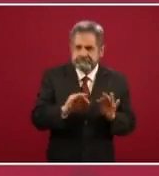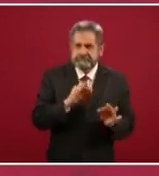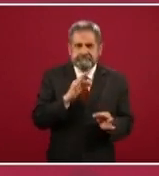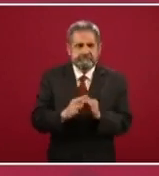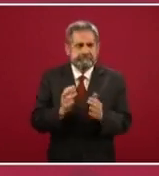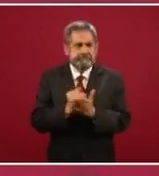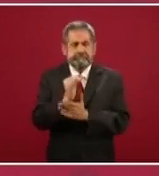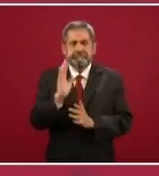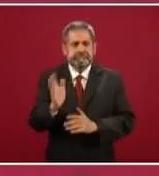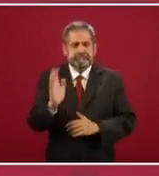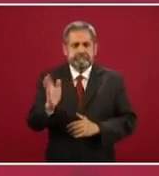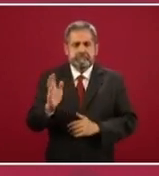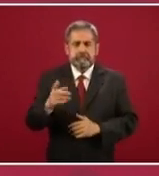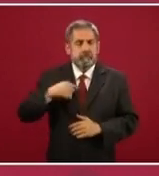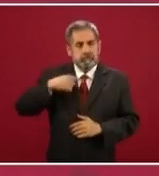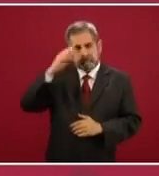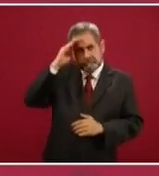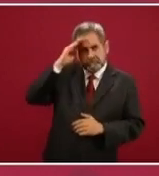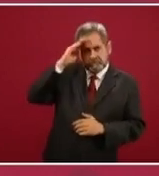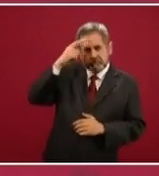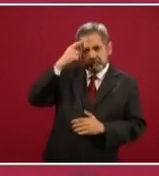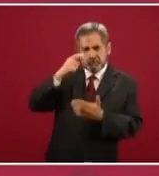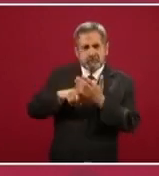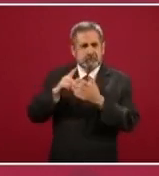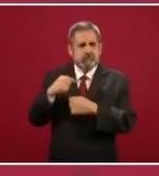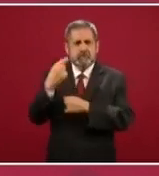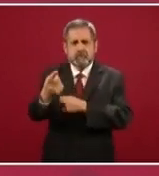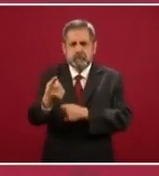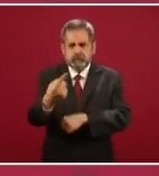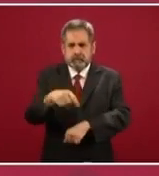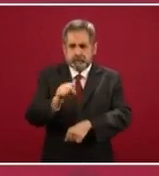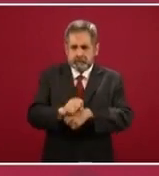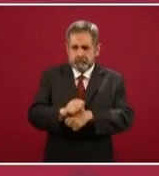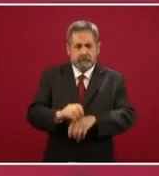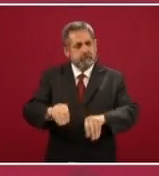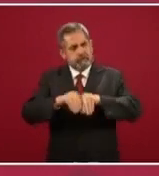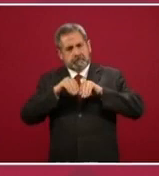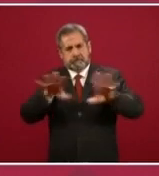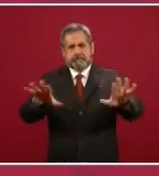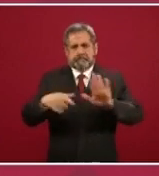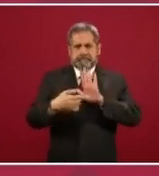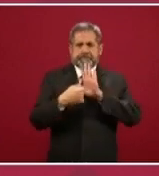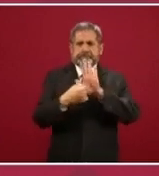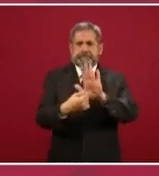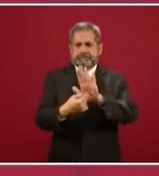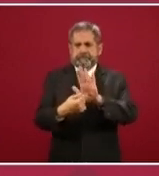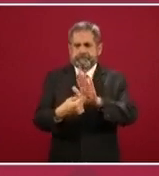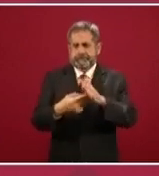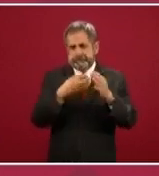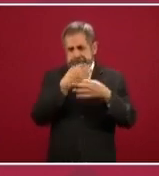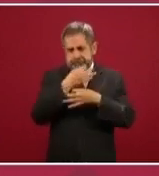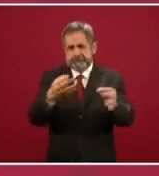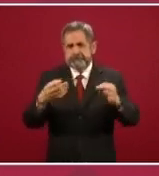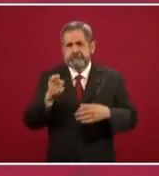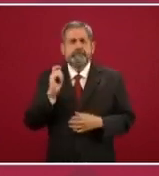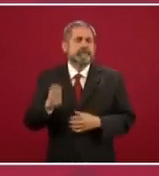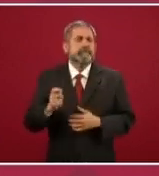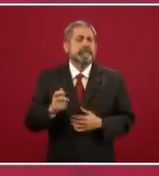que esperamos en la semana próxima ya darlos a conocer. Va a